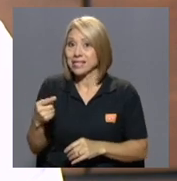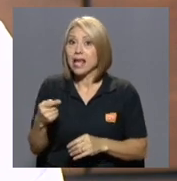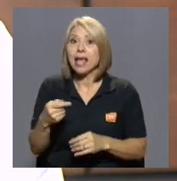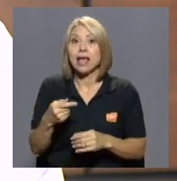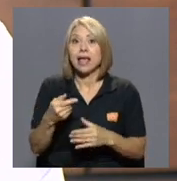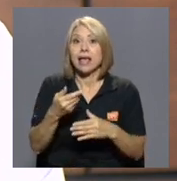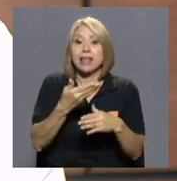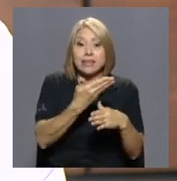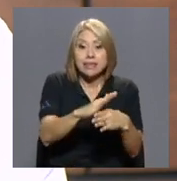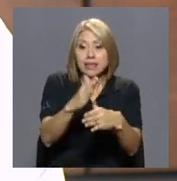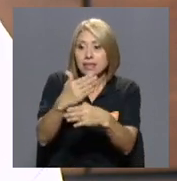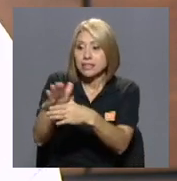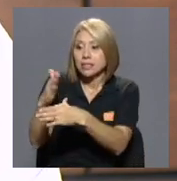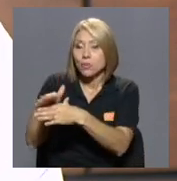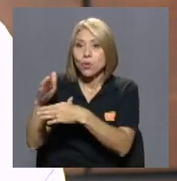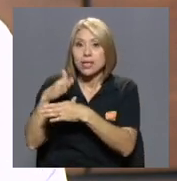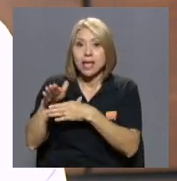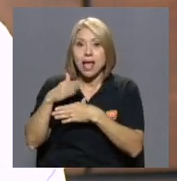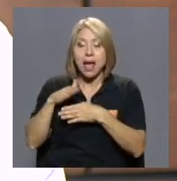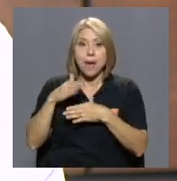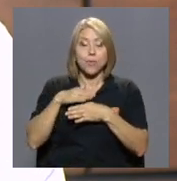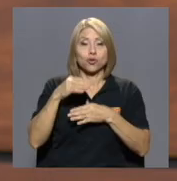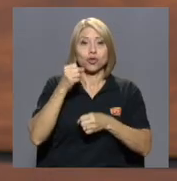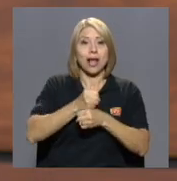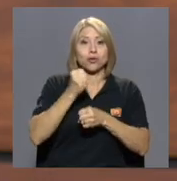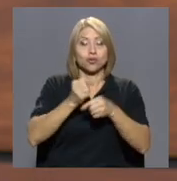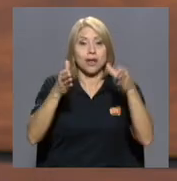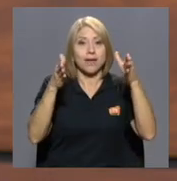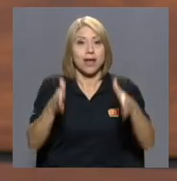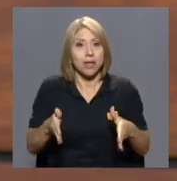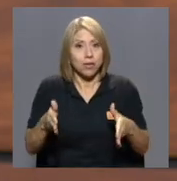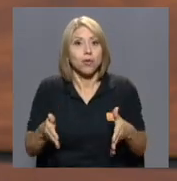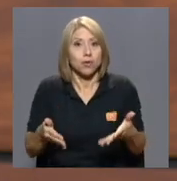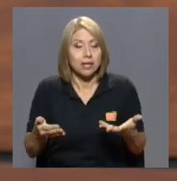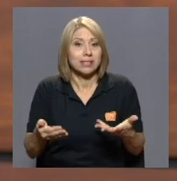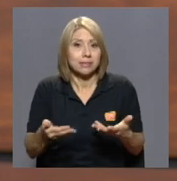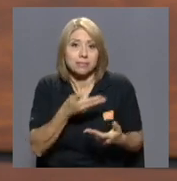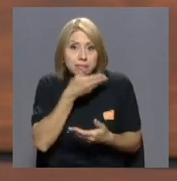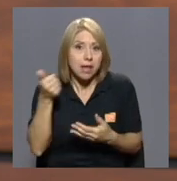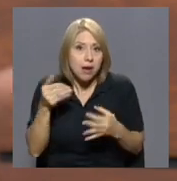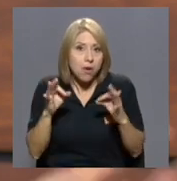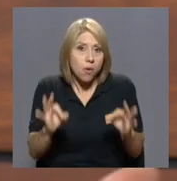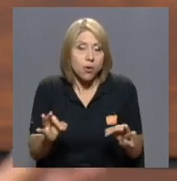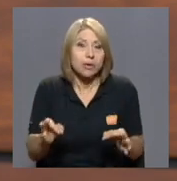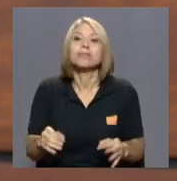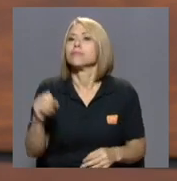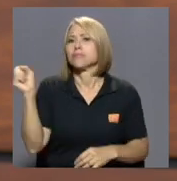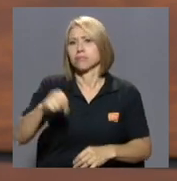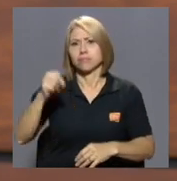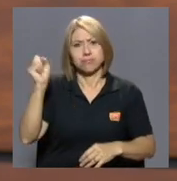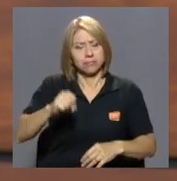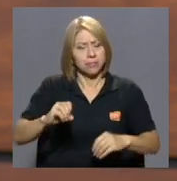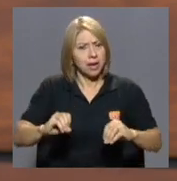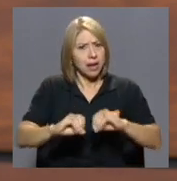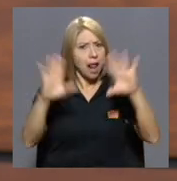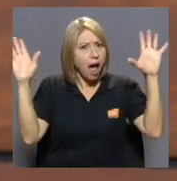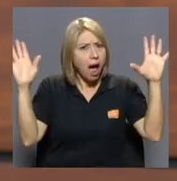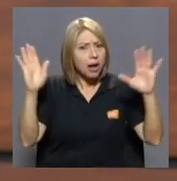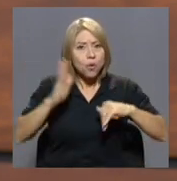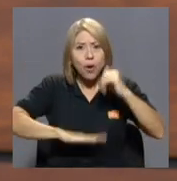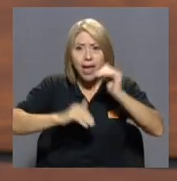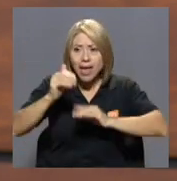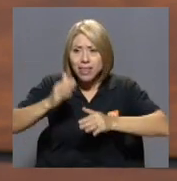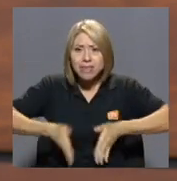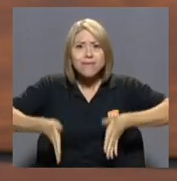la nueva, los nuevos huéspedes que tendría la Asamblea. Claro, mire, el edificio ya está previsto para más